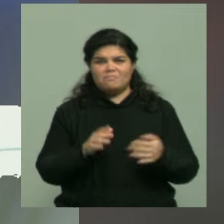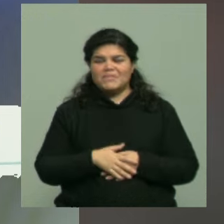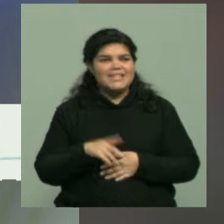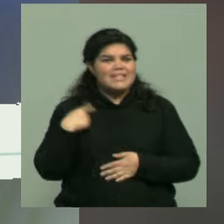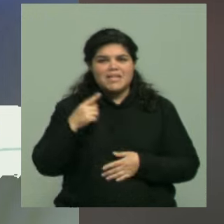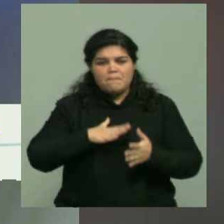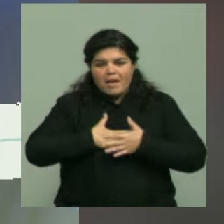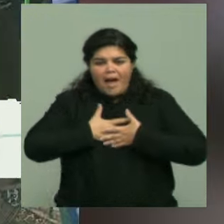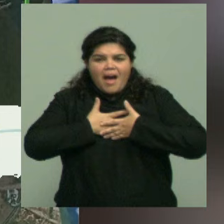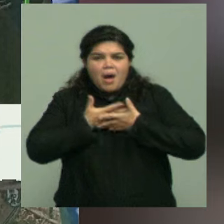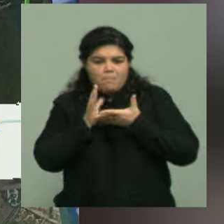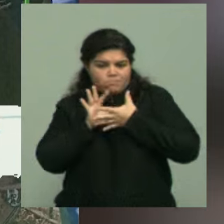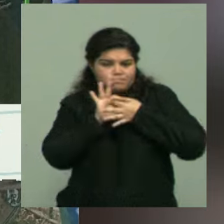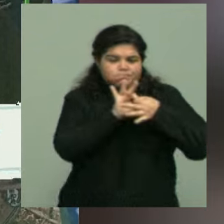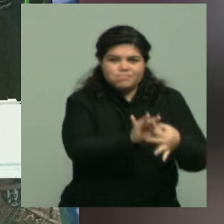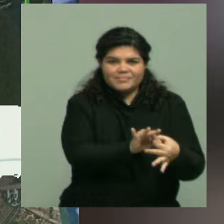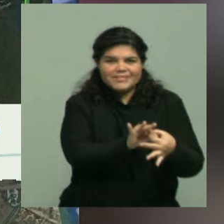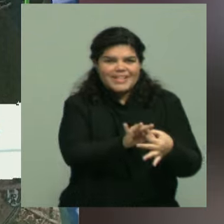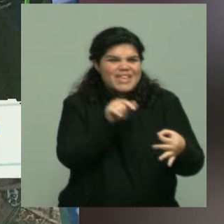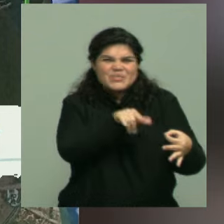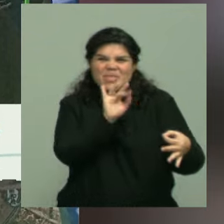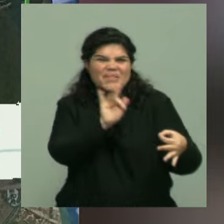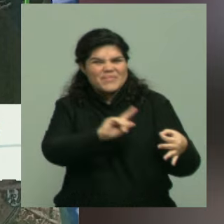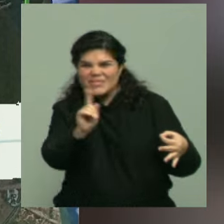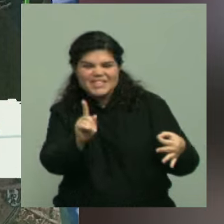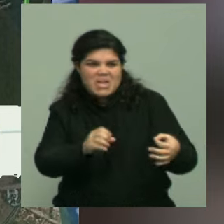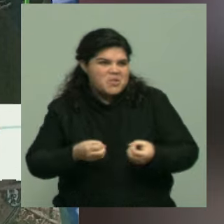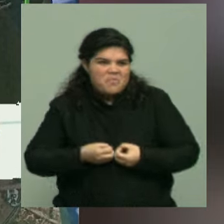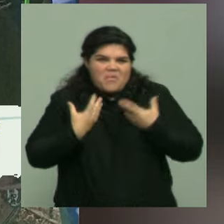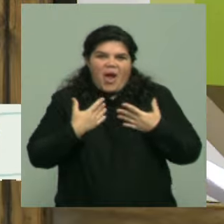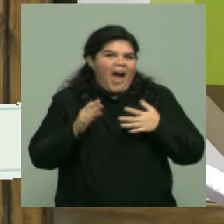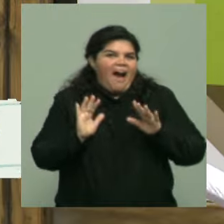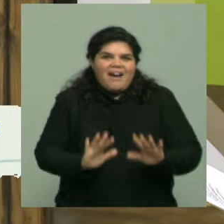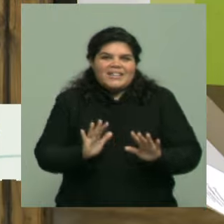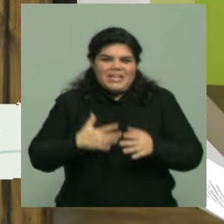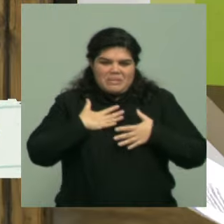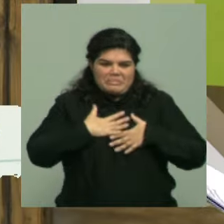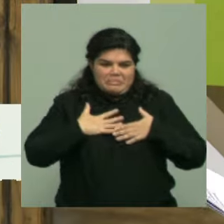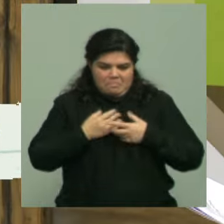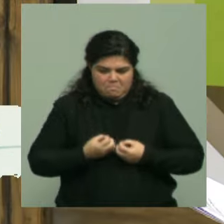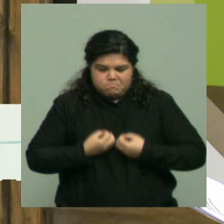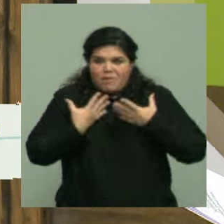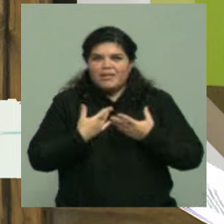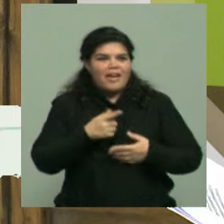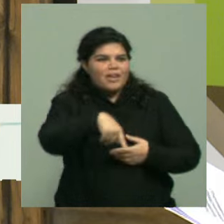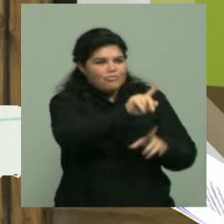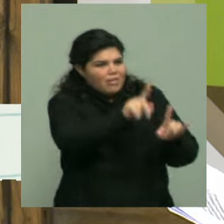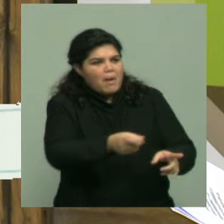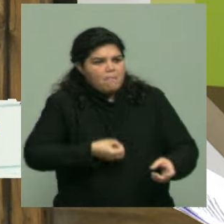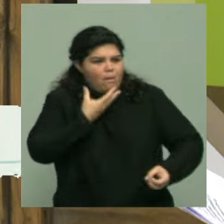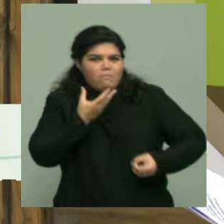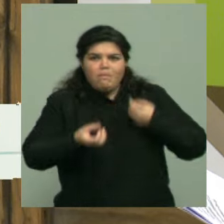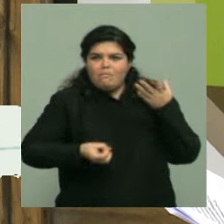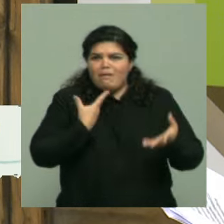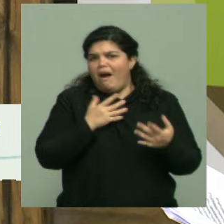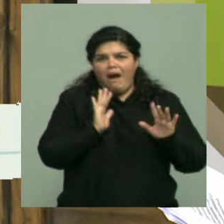amor. Es surge, sale, nace, se crea. Ellos crean y recrean todo el tiempo, que es lo que